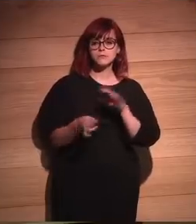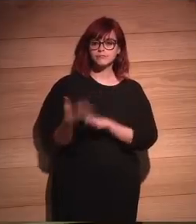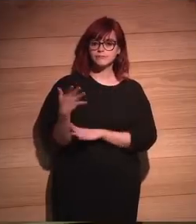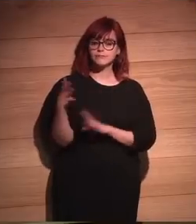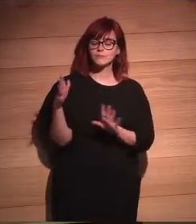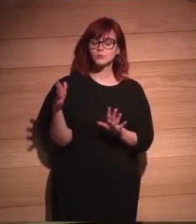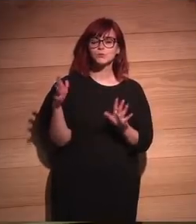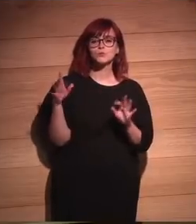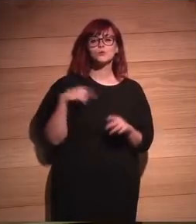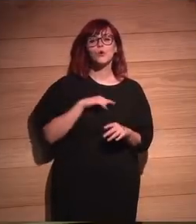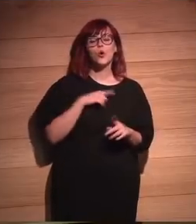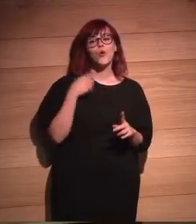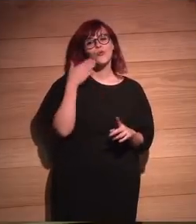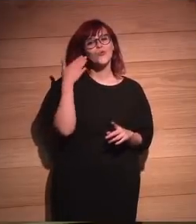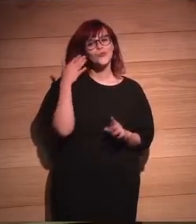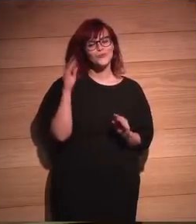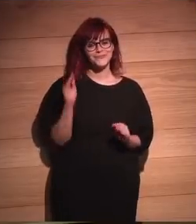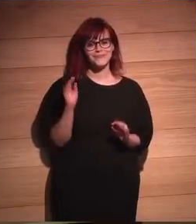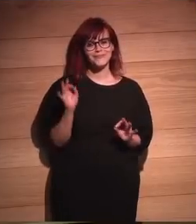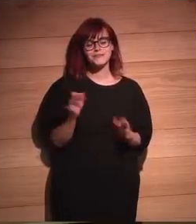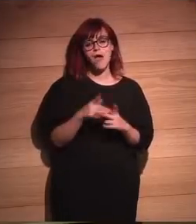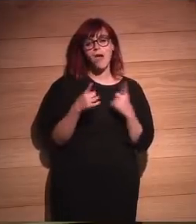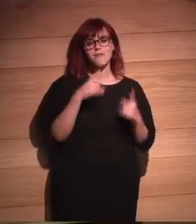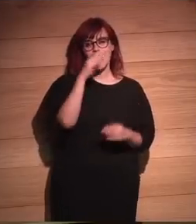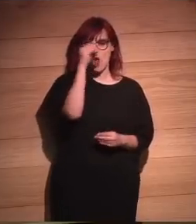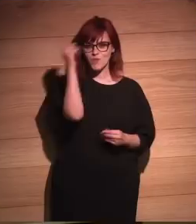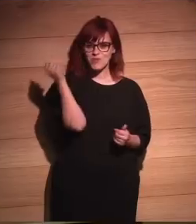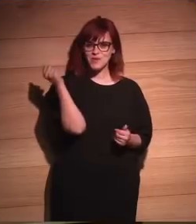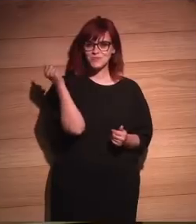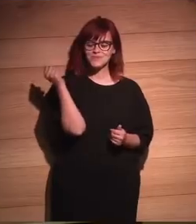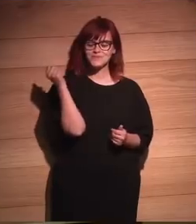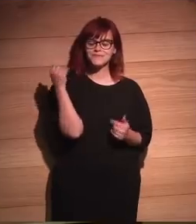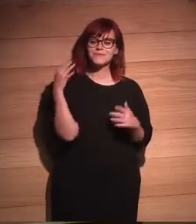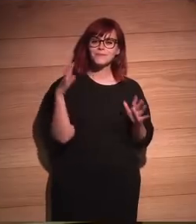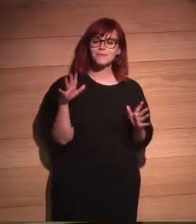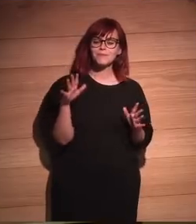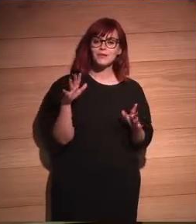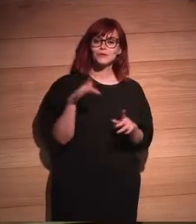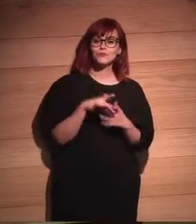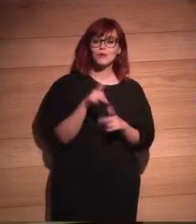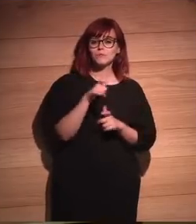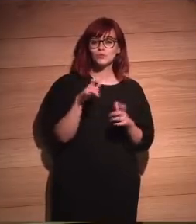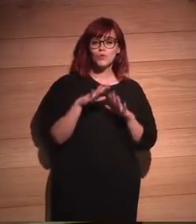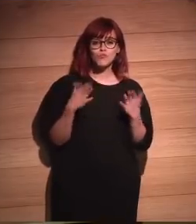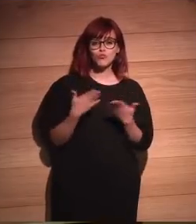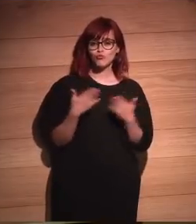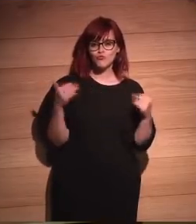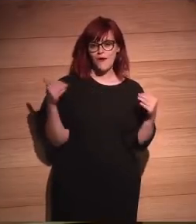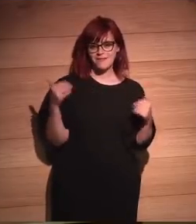yo creo que ese es nuestro orgullo. A veces se nos olvida, pero eso no lo tiene casi nadie en el